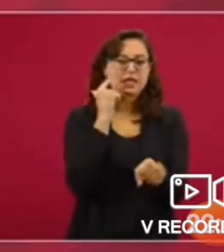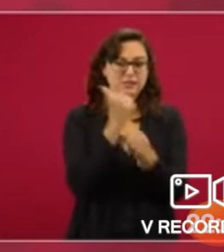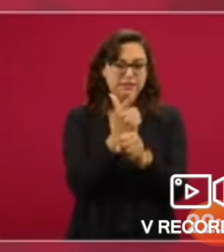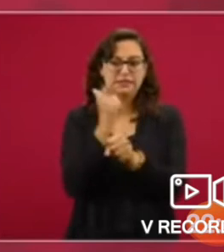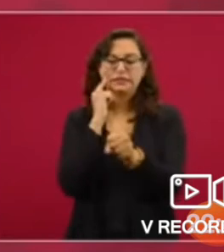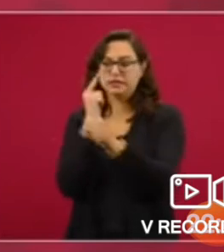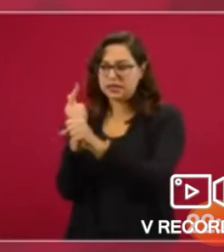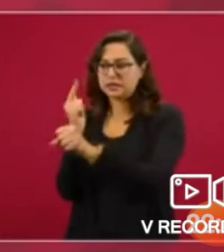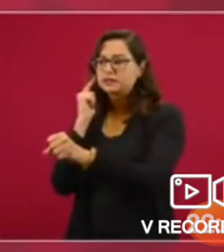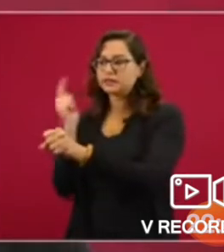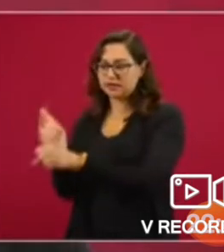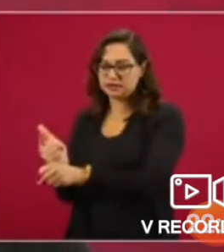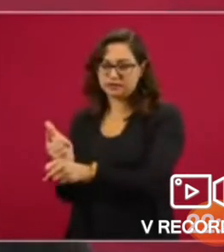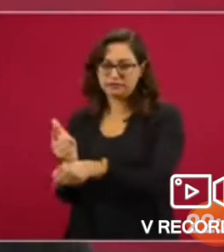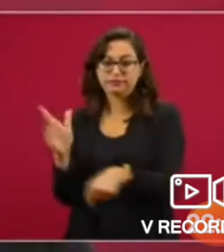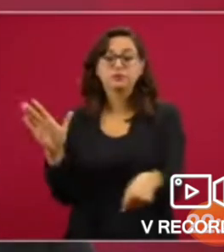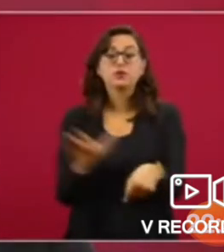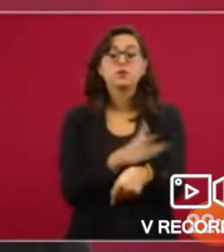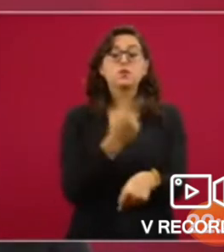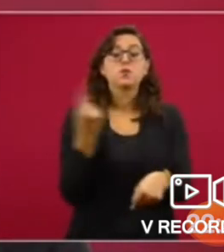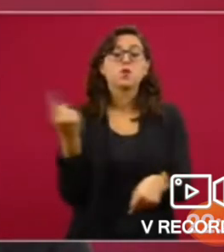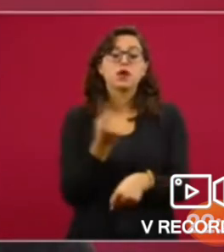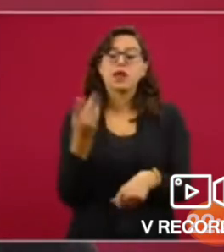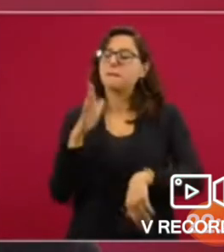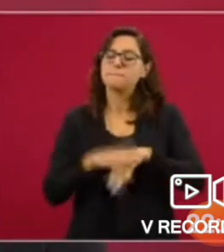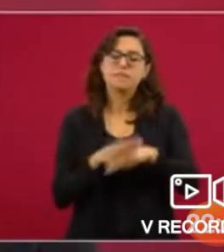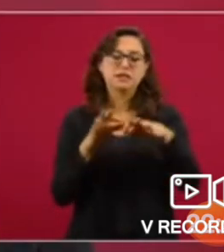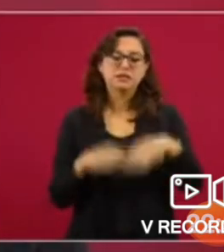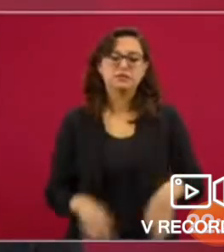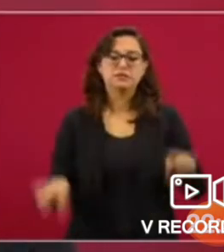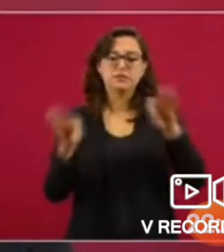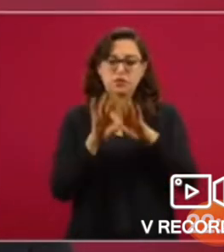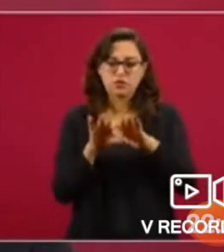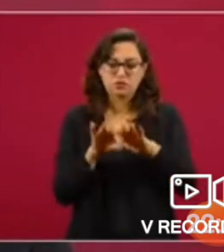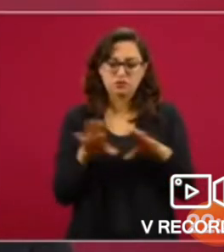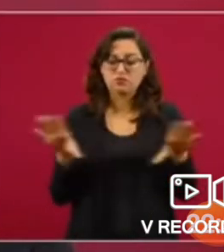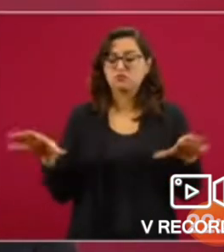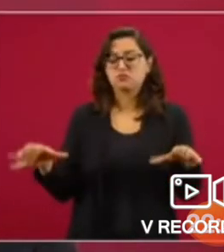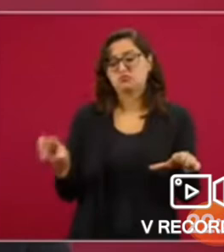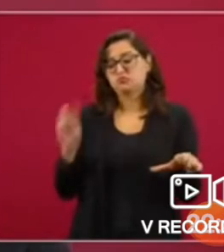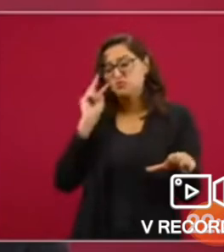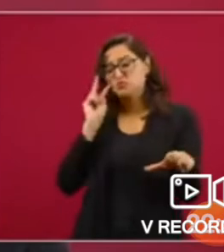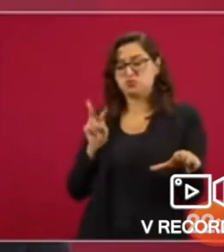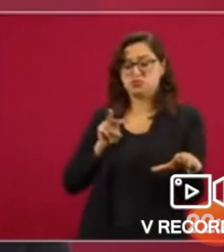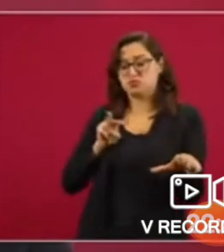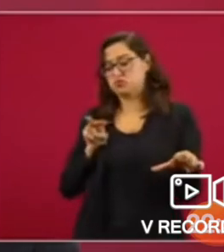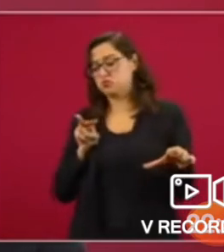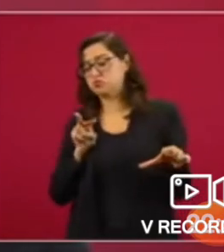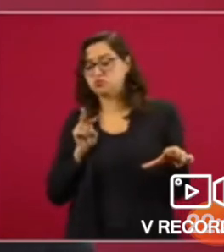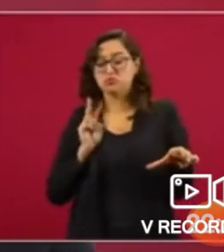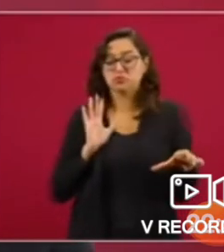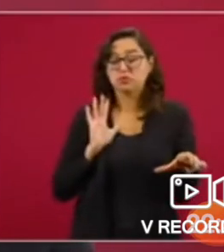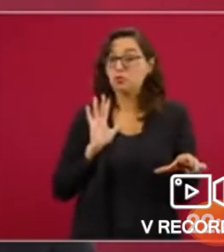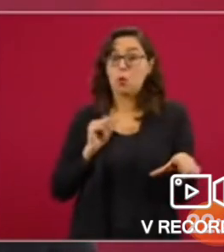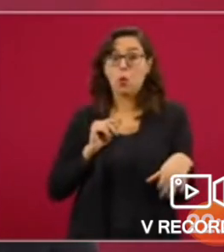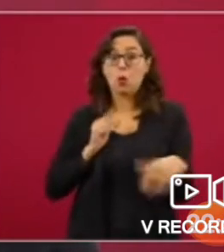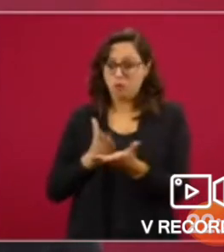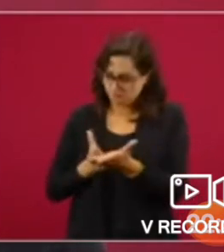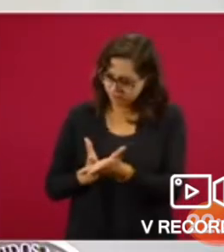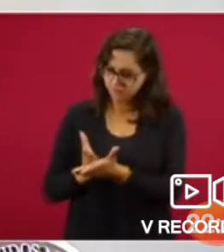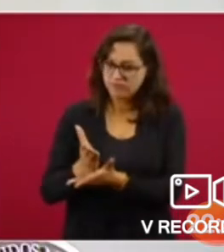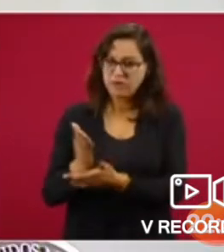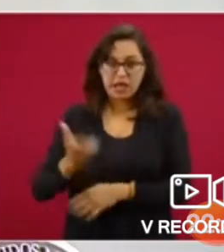que puede haber, porque lo que interesa es no solamente observar lo que está ocurriendo, sino actuar sobre lo que está ocurriendo